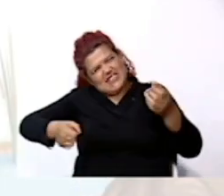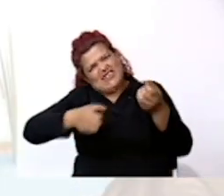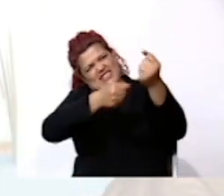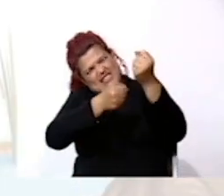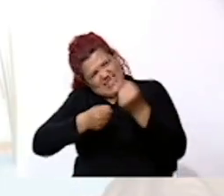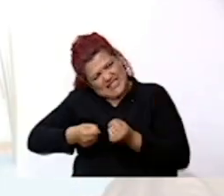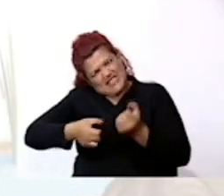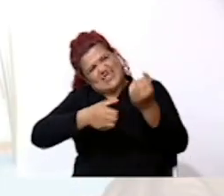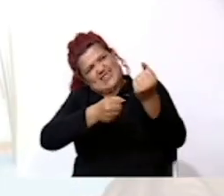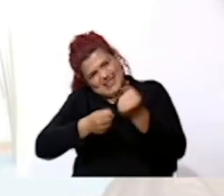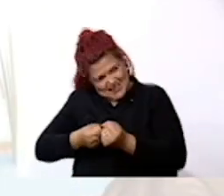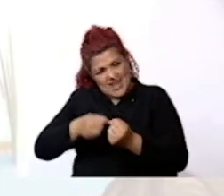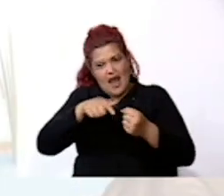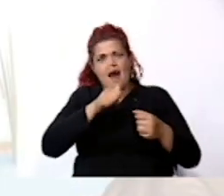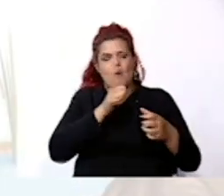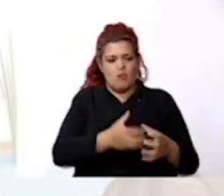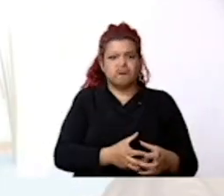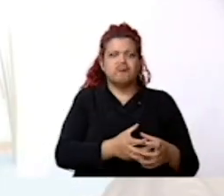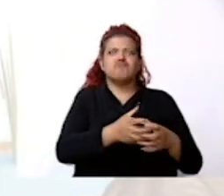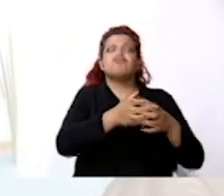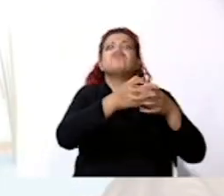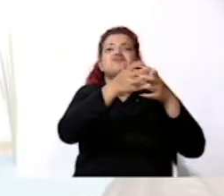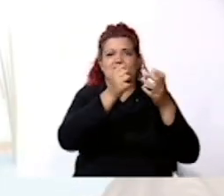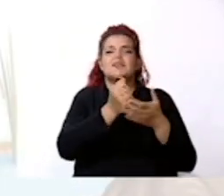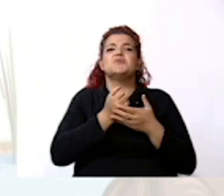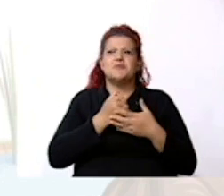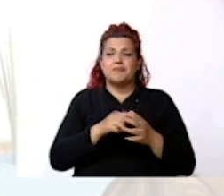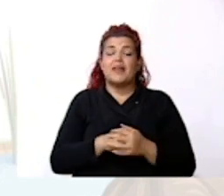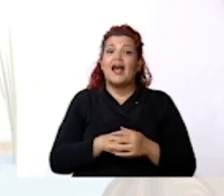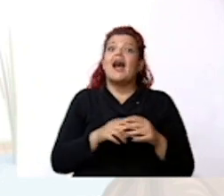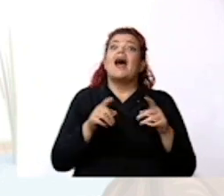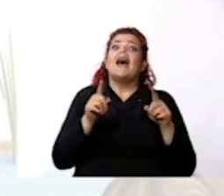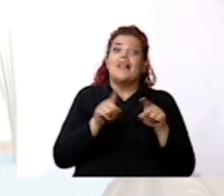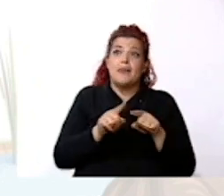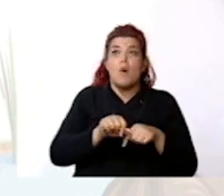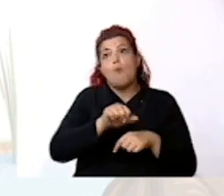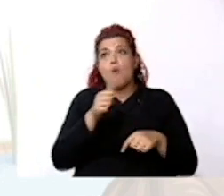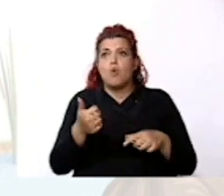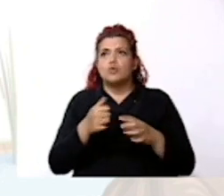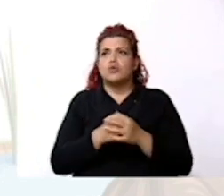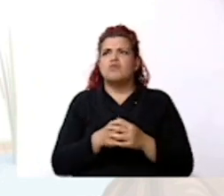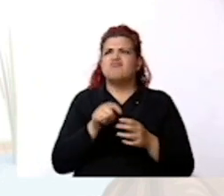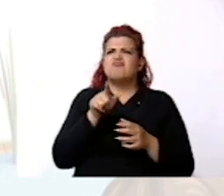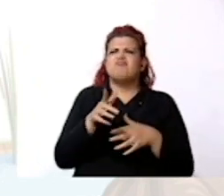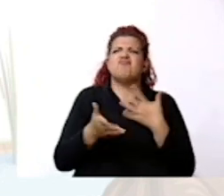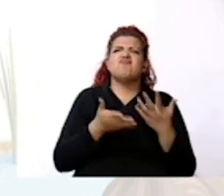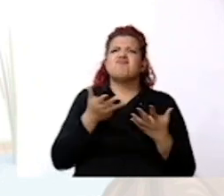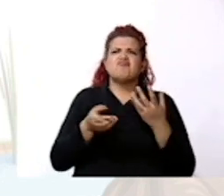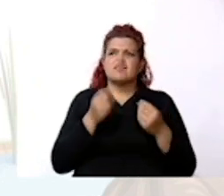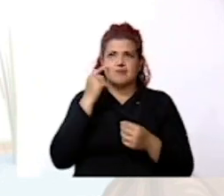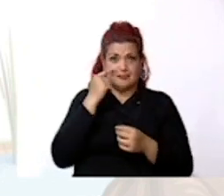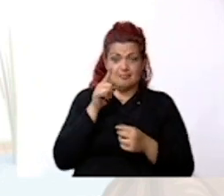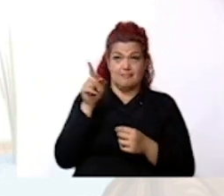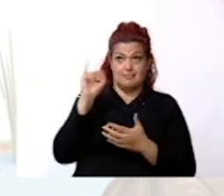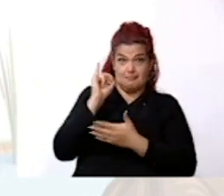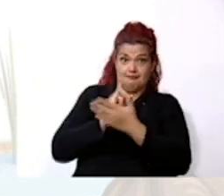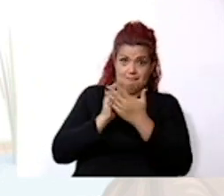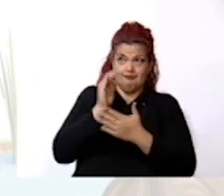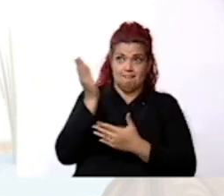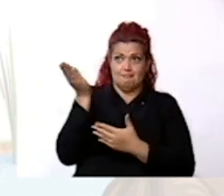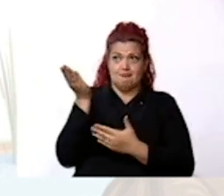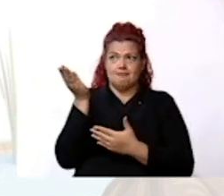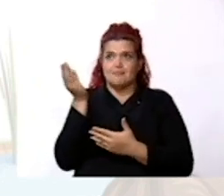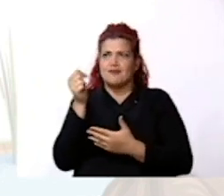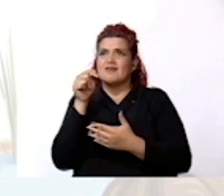Además de la polea, también tenemos la cuña. La cuña es como